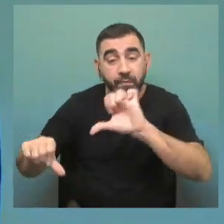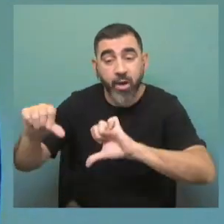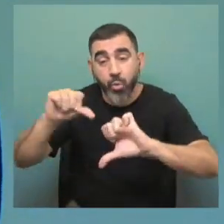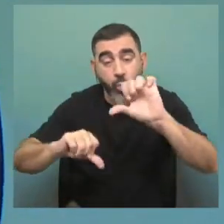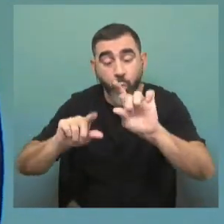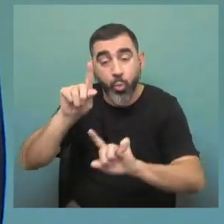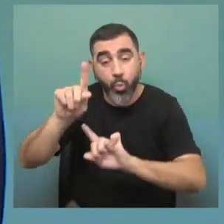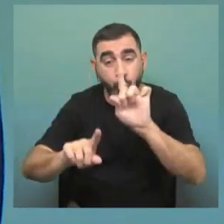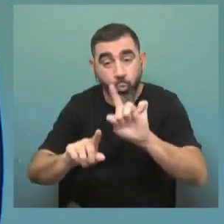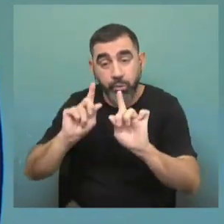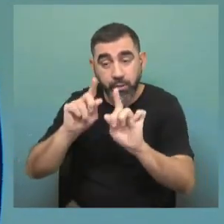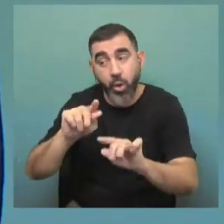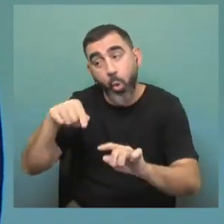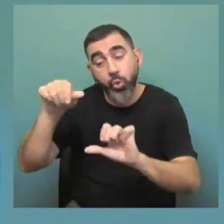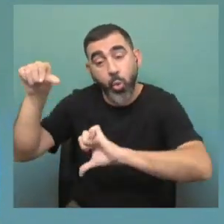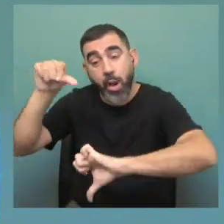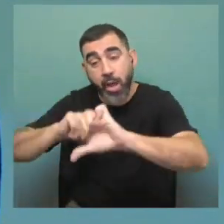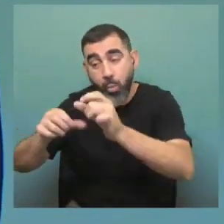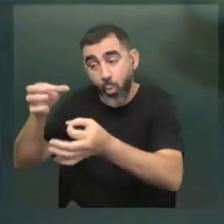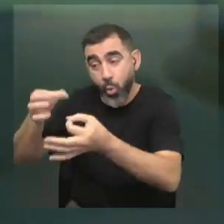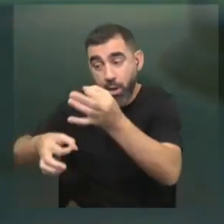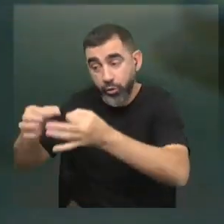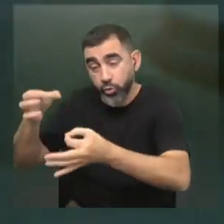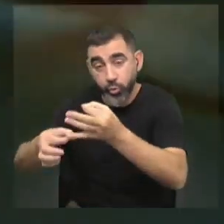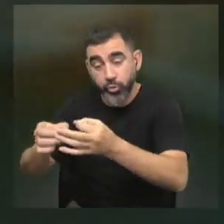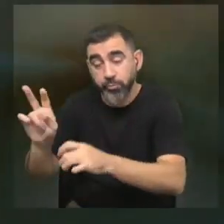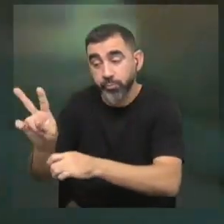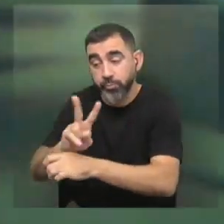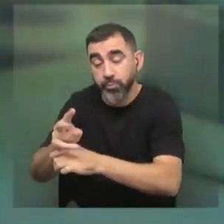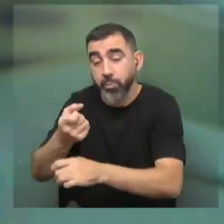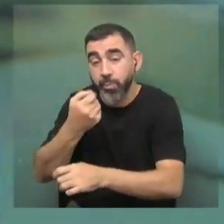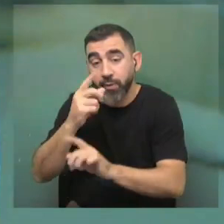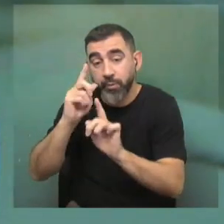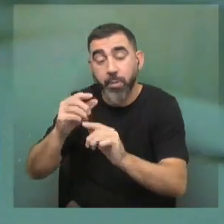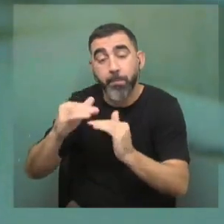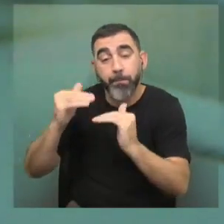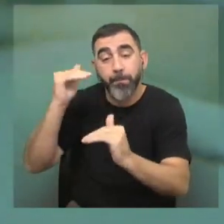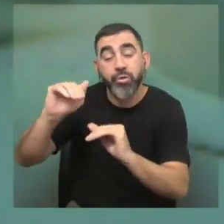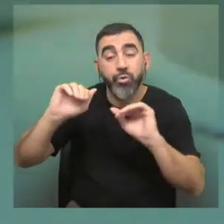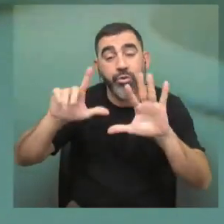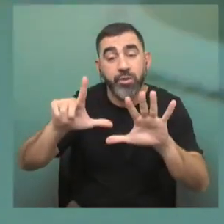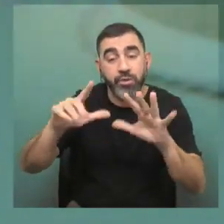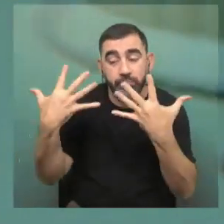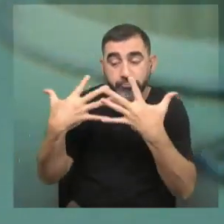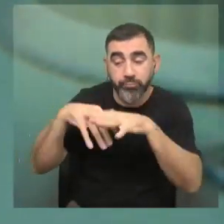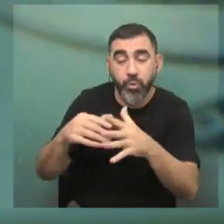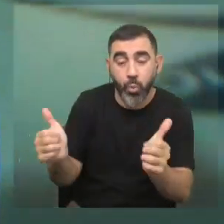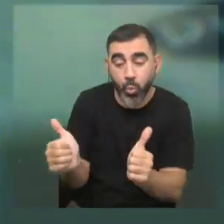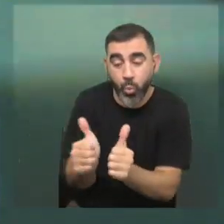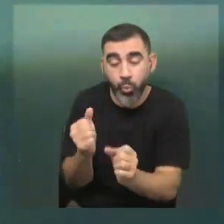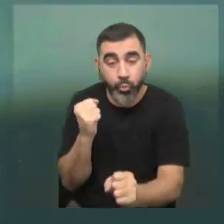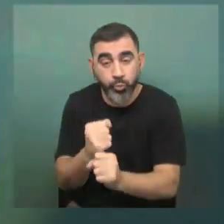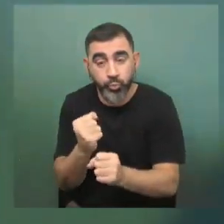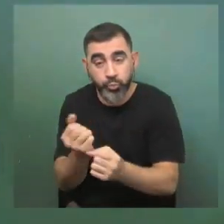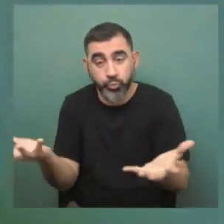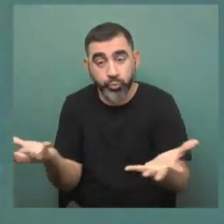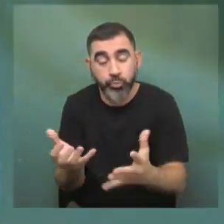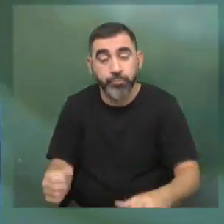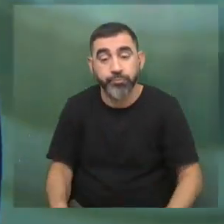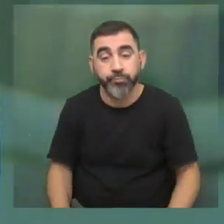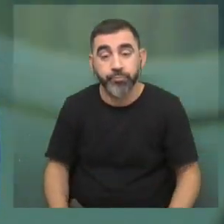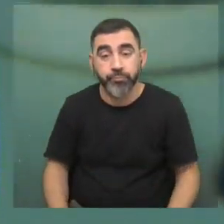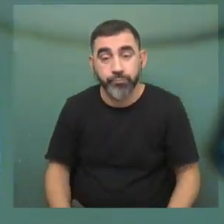mundiales. La propia Ana Solari dice que las otras historias del universo de 1930 que se fueron sumando enriquecieron la